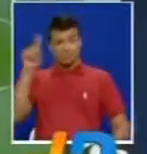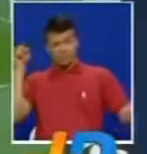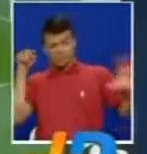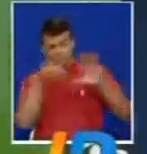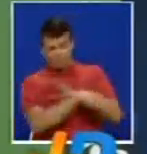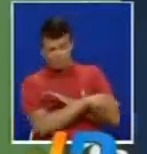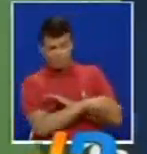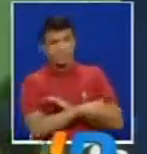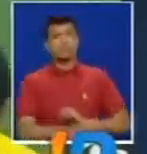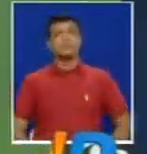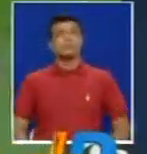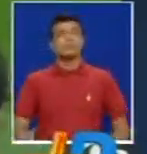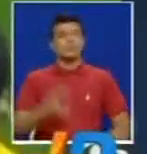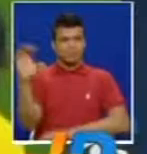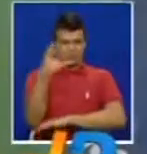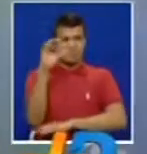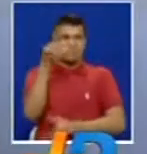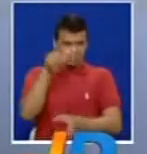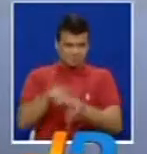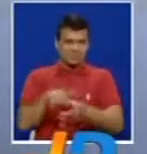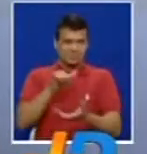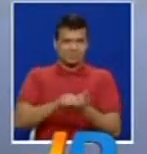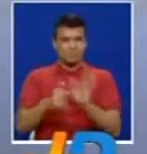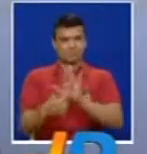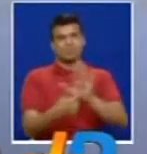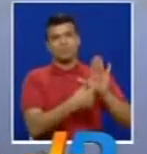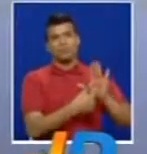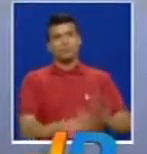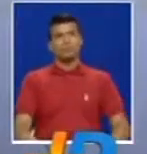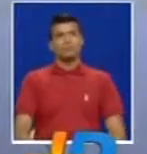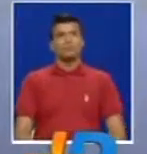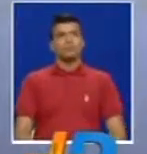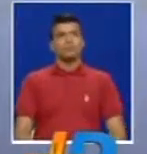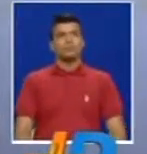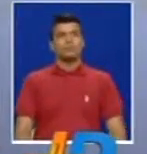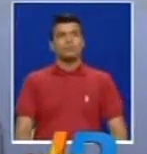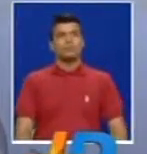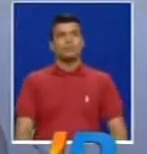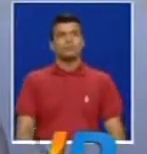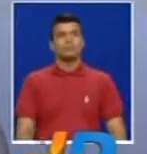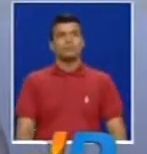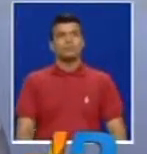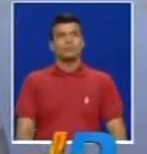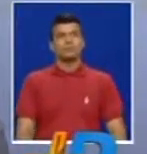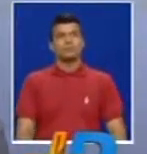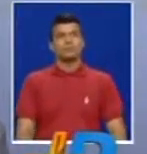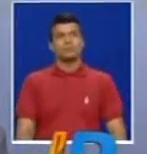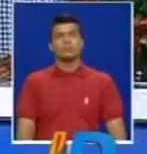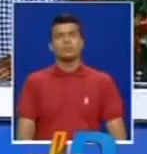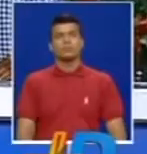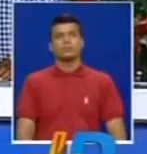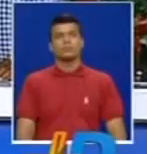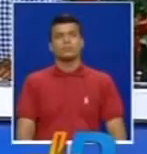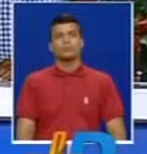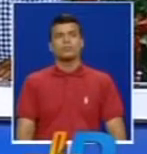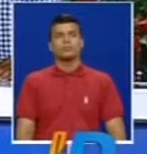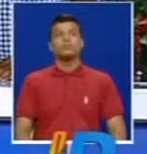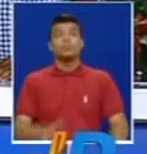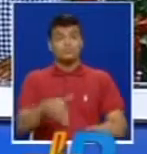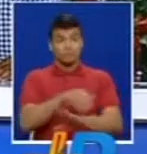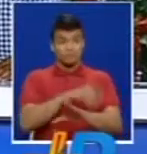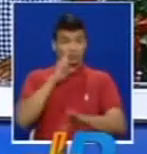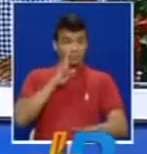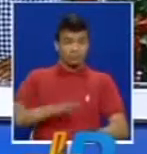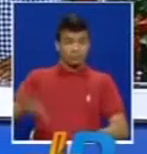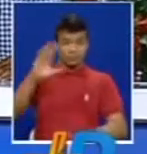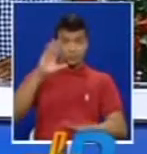del jugador colombiano que actúa, ahí está, con su muy buen salto del jugador. Con Nacional la idea es